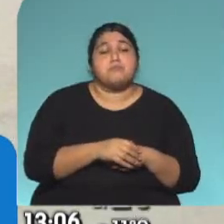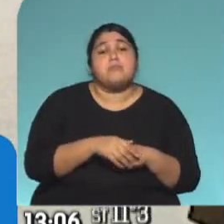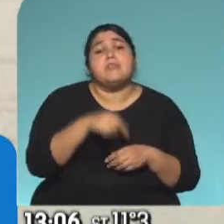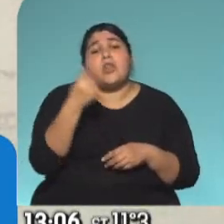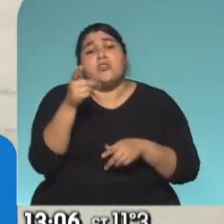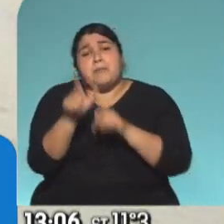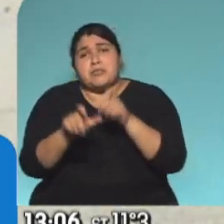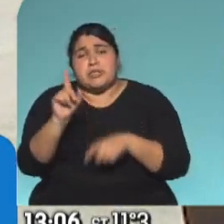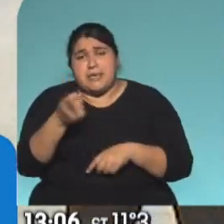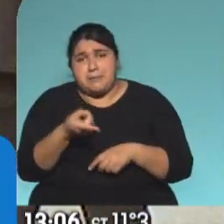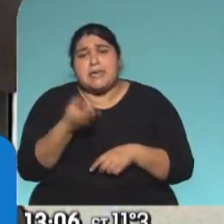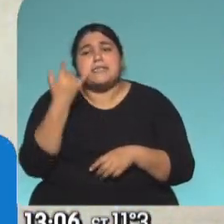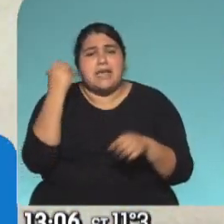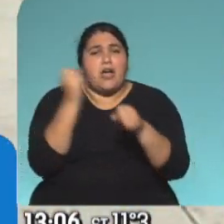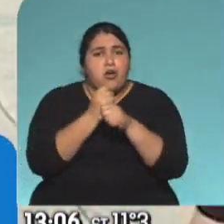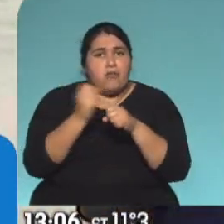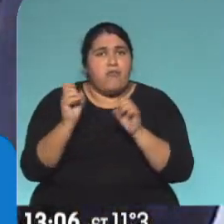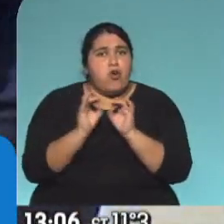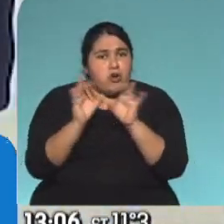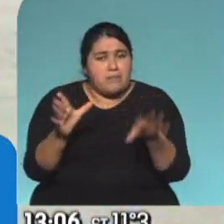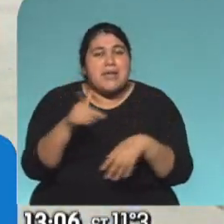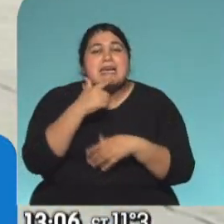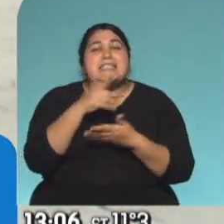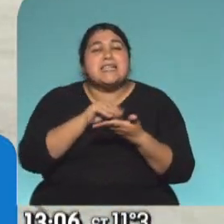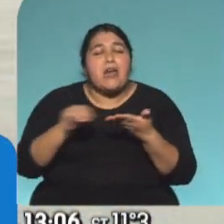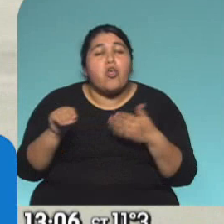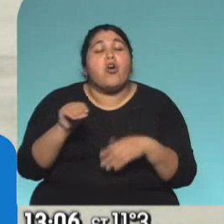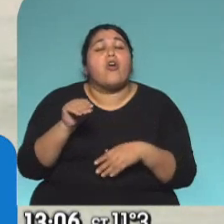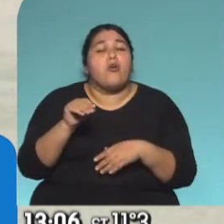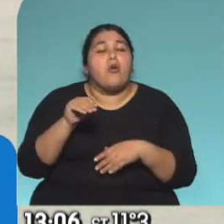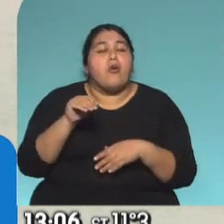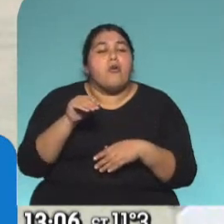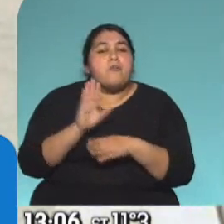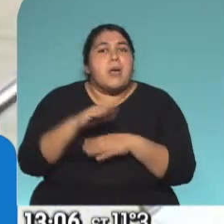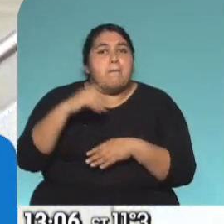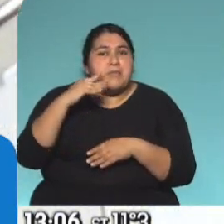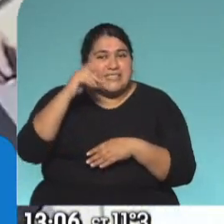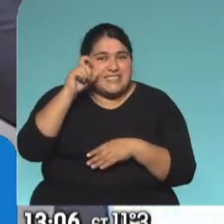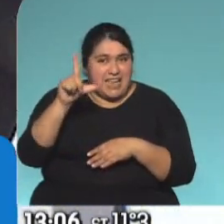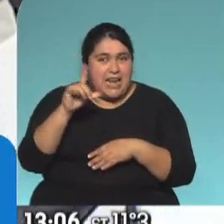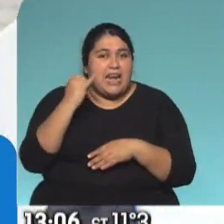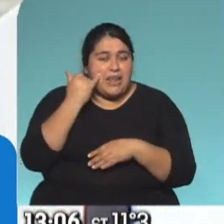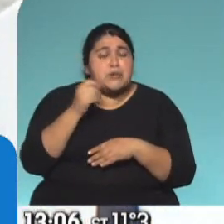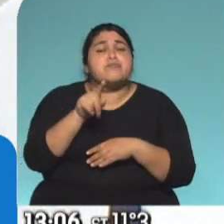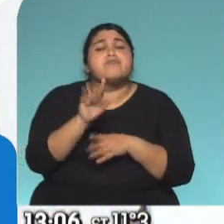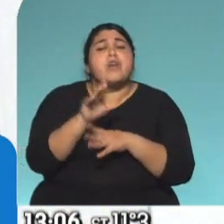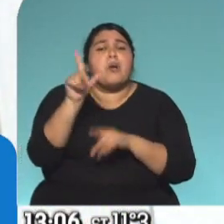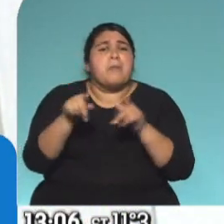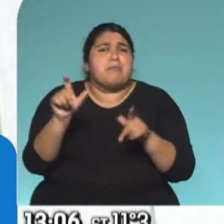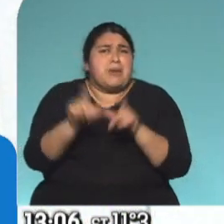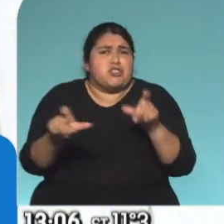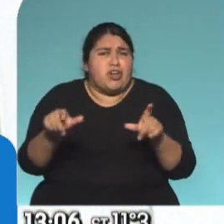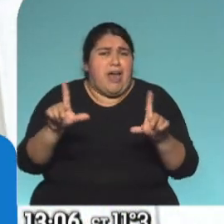personas que se confirmó que estaba contagiada es el senador Mike Lee, que también circuló un video donde estaba abrazando a todo el